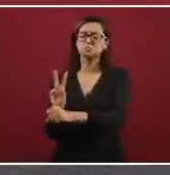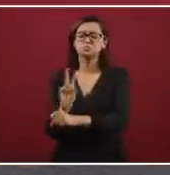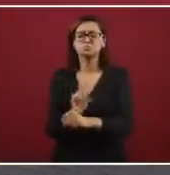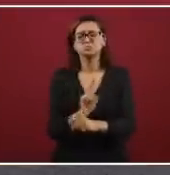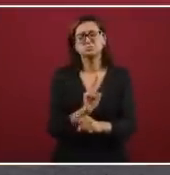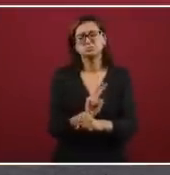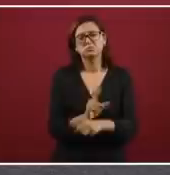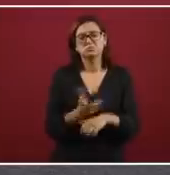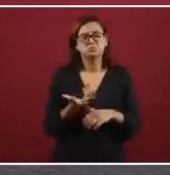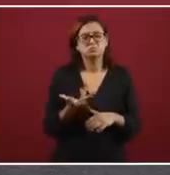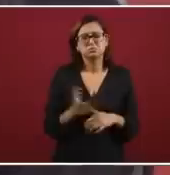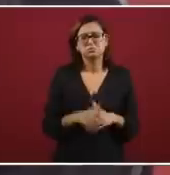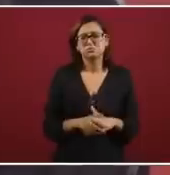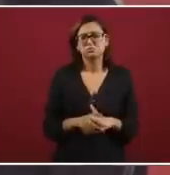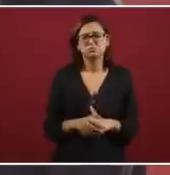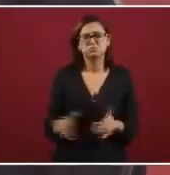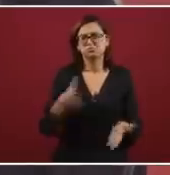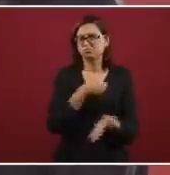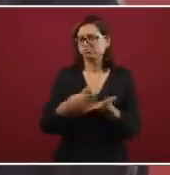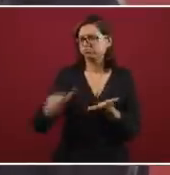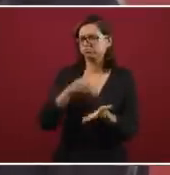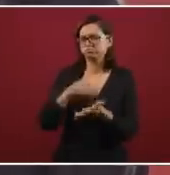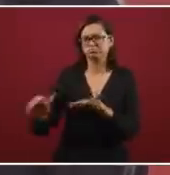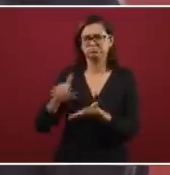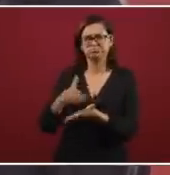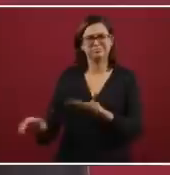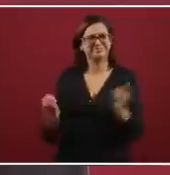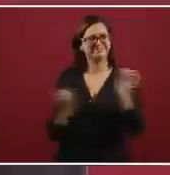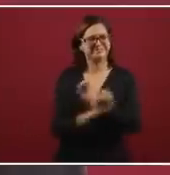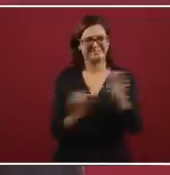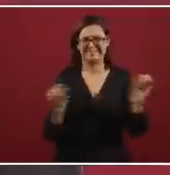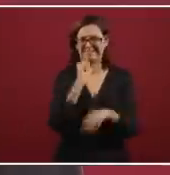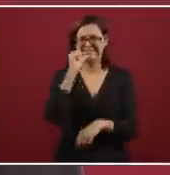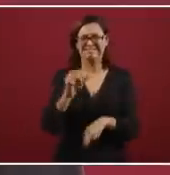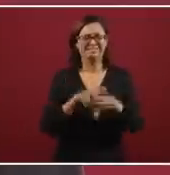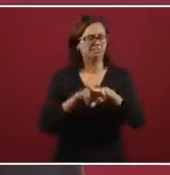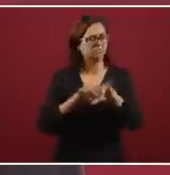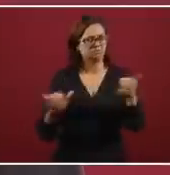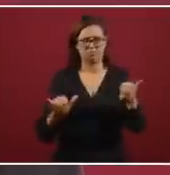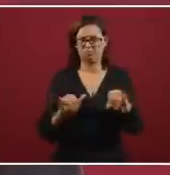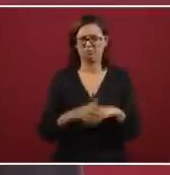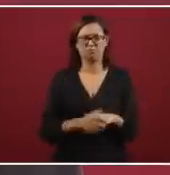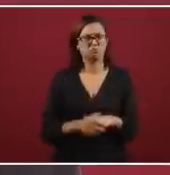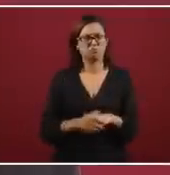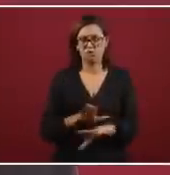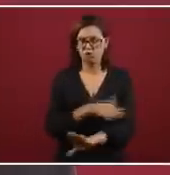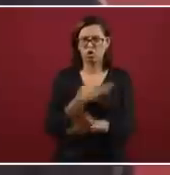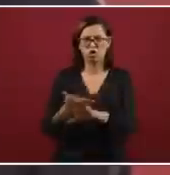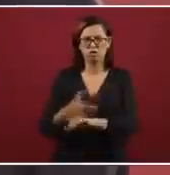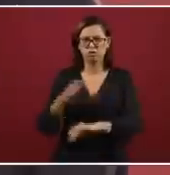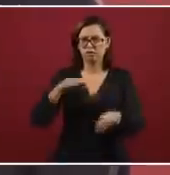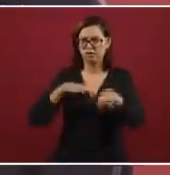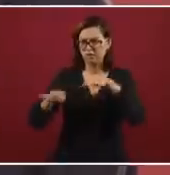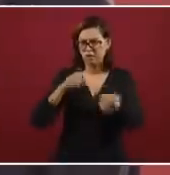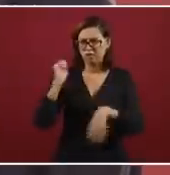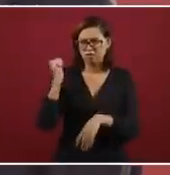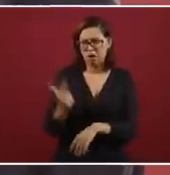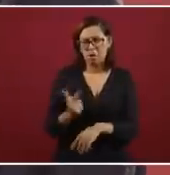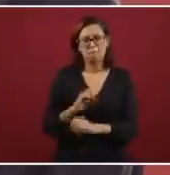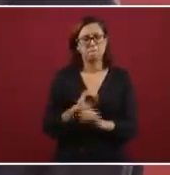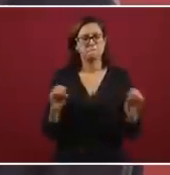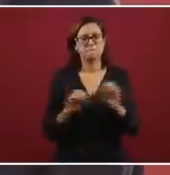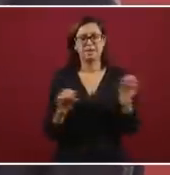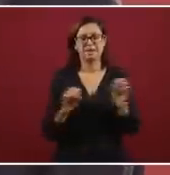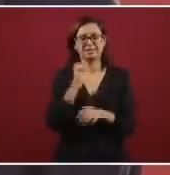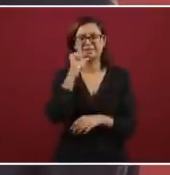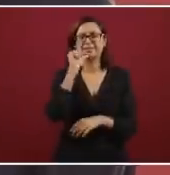Y no se está despidiendo a nadie ni se perjudica laboralmente a nadie. Eso